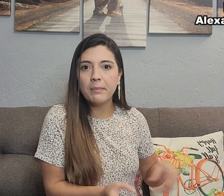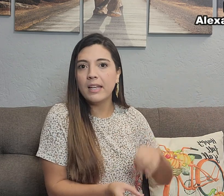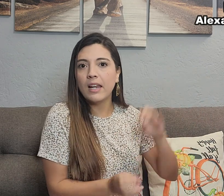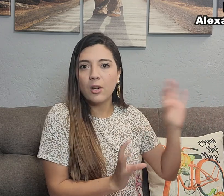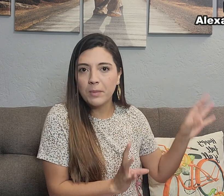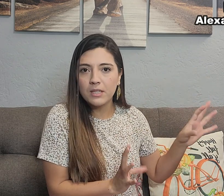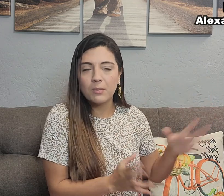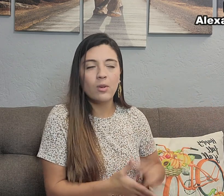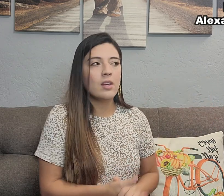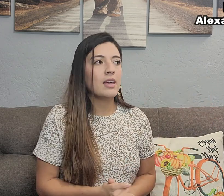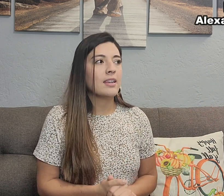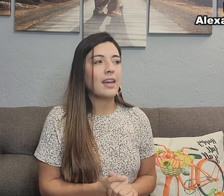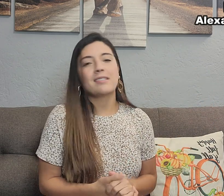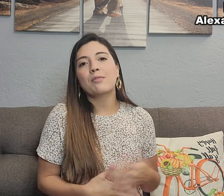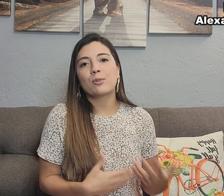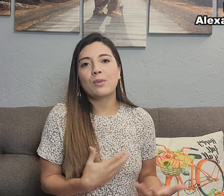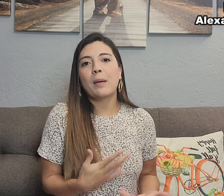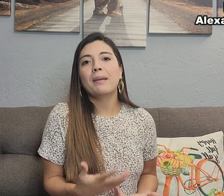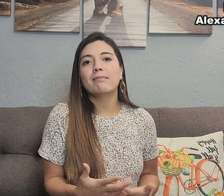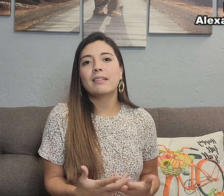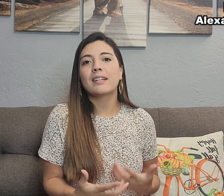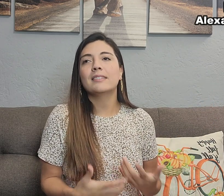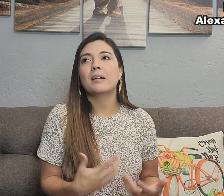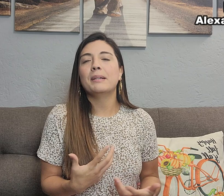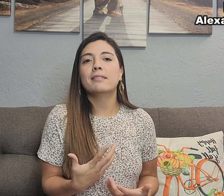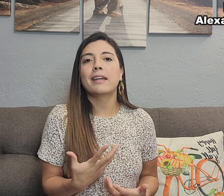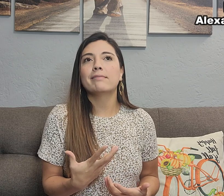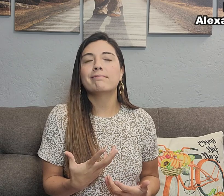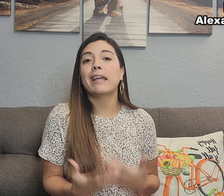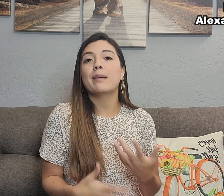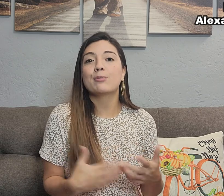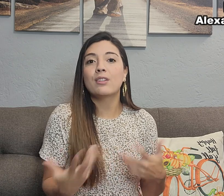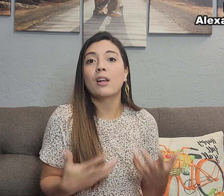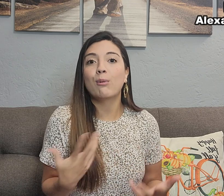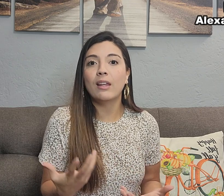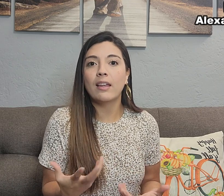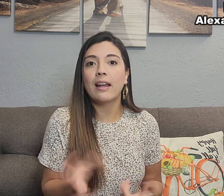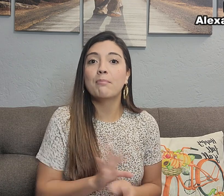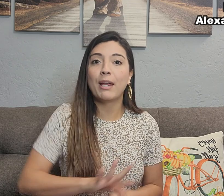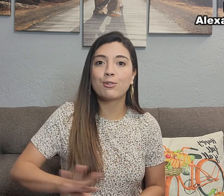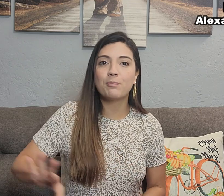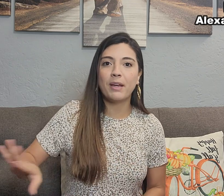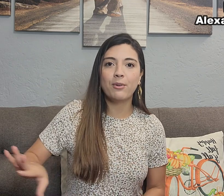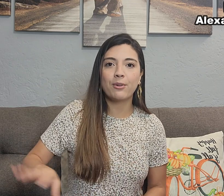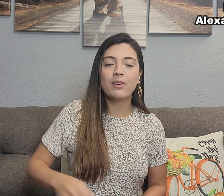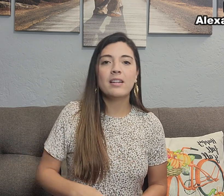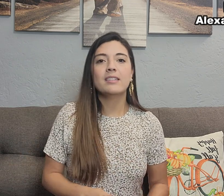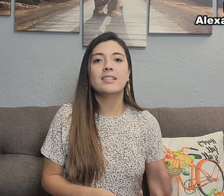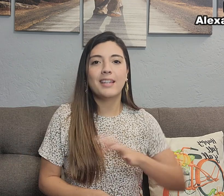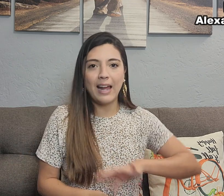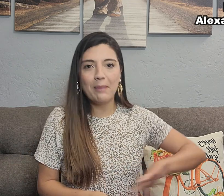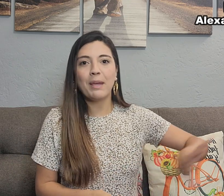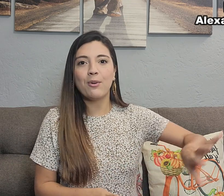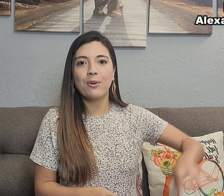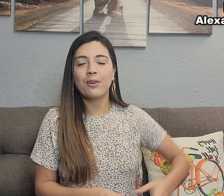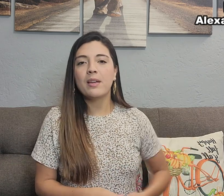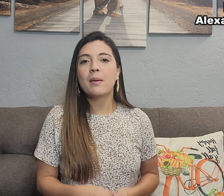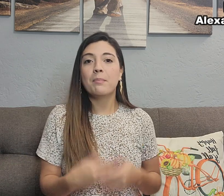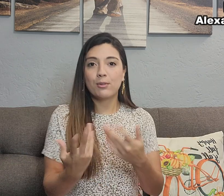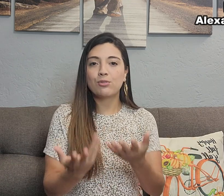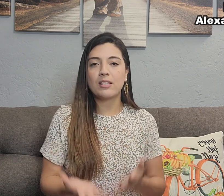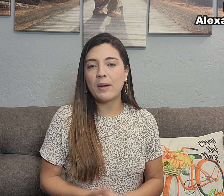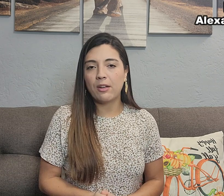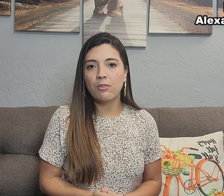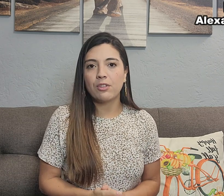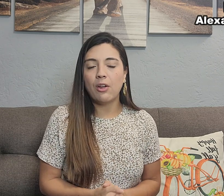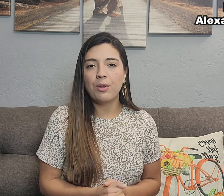misma familia, lo mismo, que desafortunadamente escasitamente tenemos siquiera un líder, el menos peor, ni siquiera el mejor,